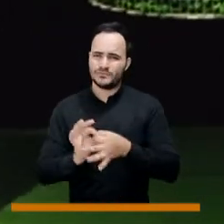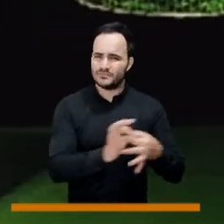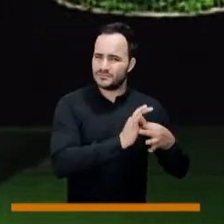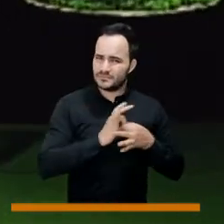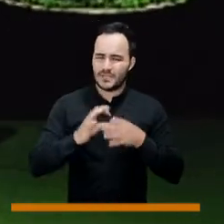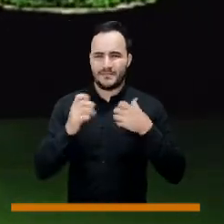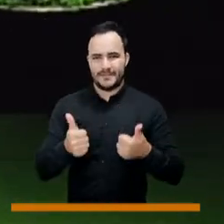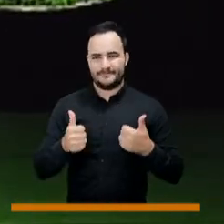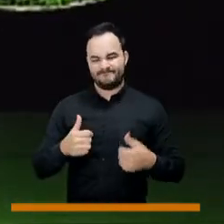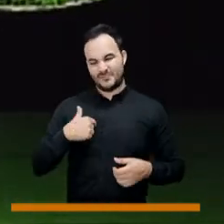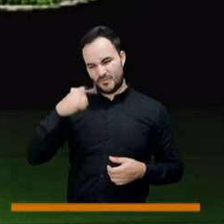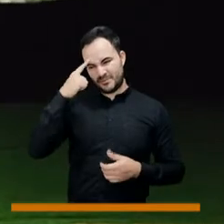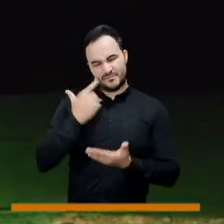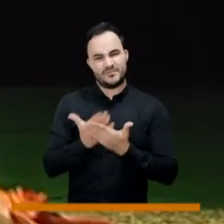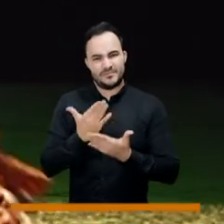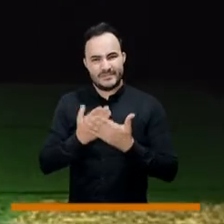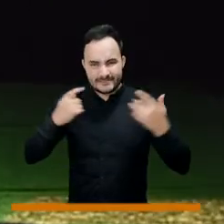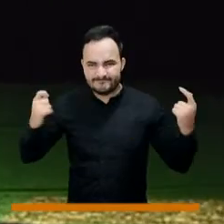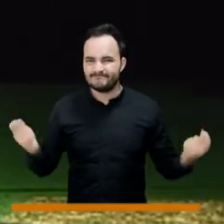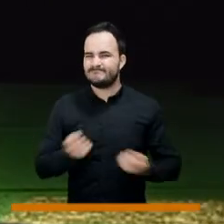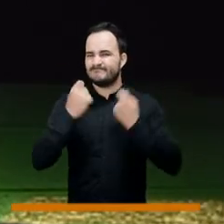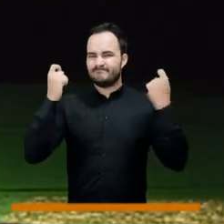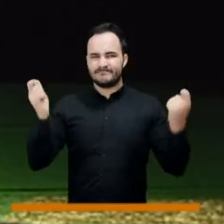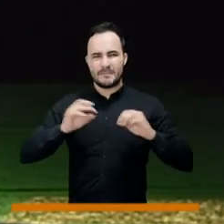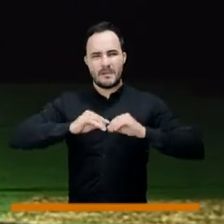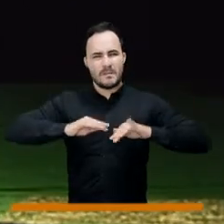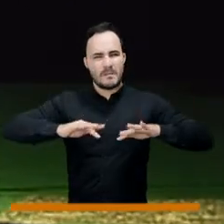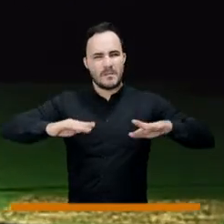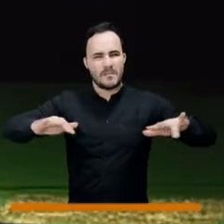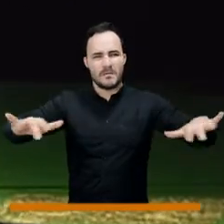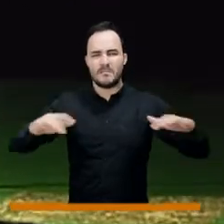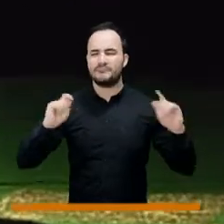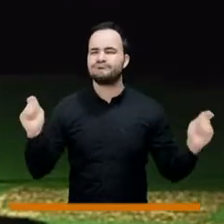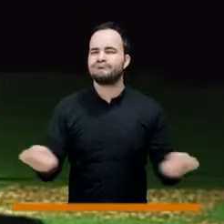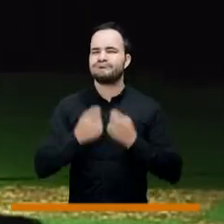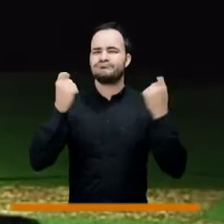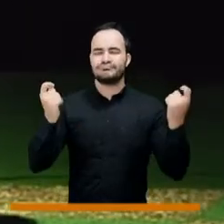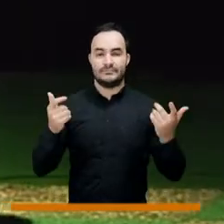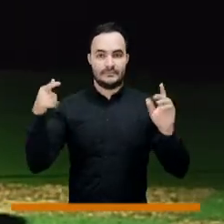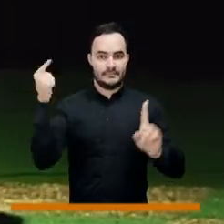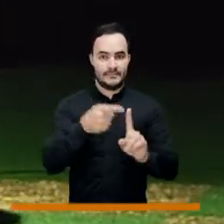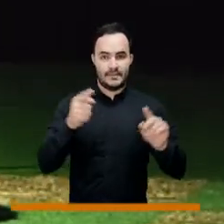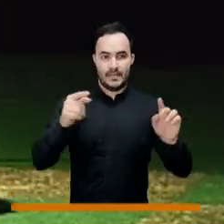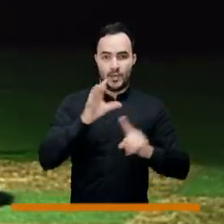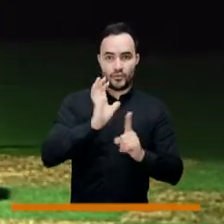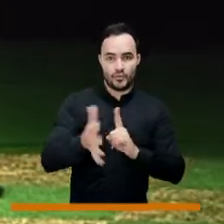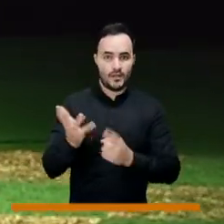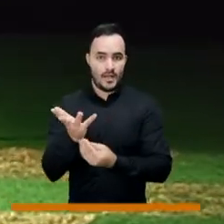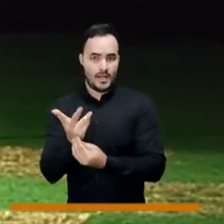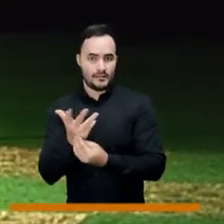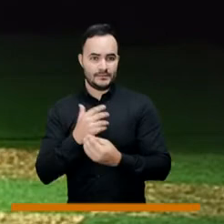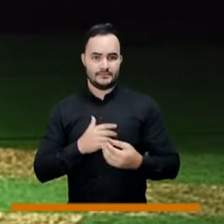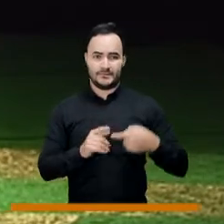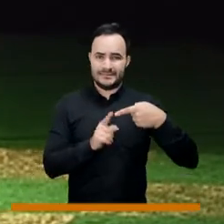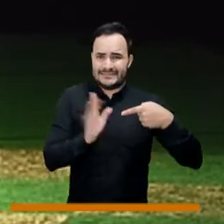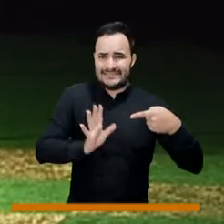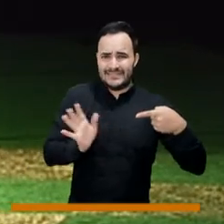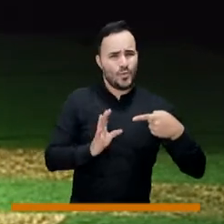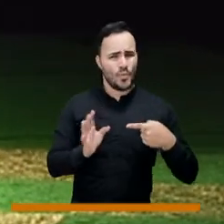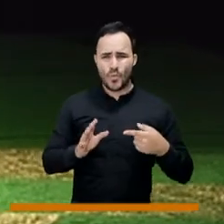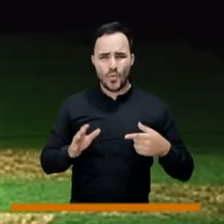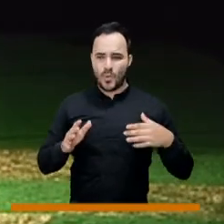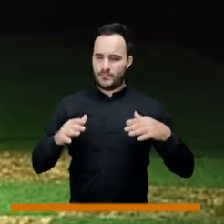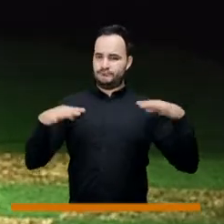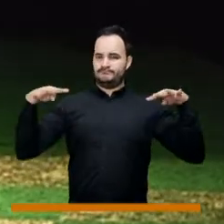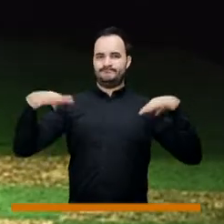trabajemos todos en la misma dirección. Hay que hacer una campaña, y creo que esto es importantísimo, una campaña no solamente hacia el arte y